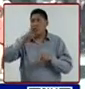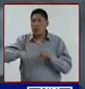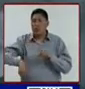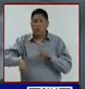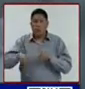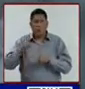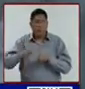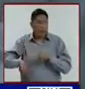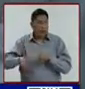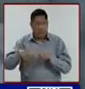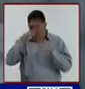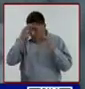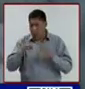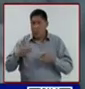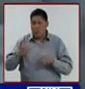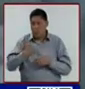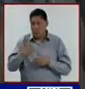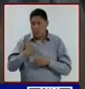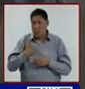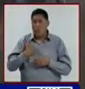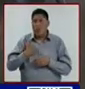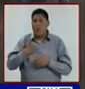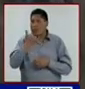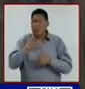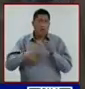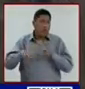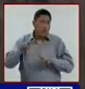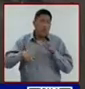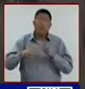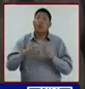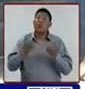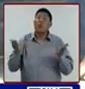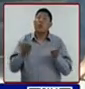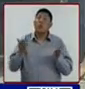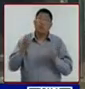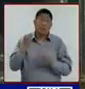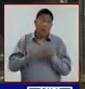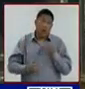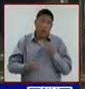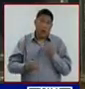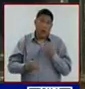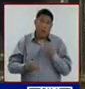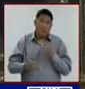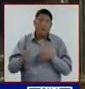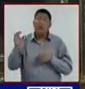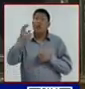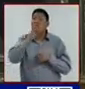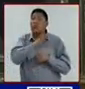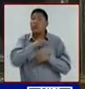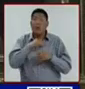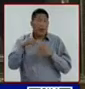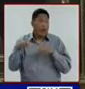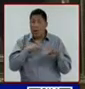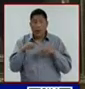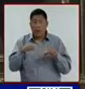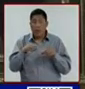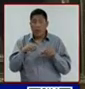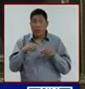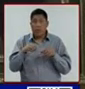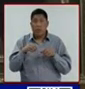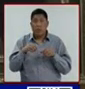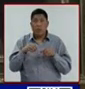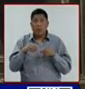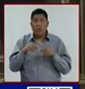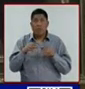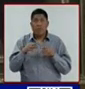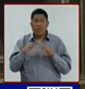tomar decisiones unilaterales o decisiones arbitrarias, ¿no? ¿Dónde es el punto final que están buscando llegar tal vez para cerrar como